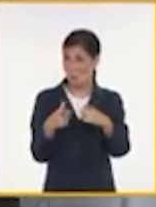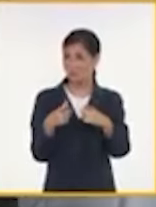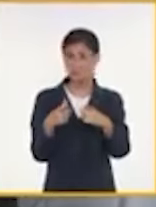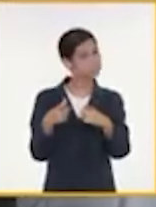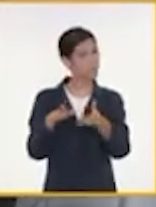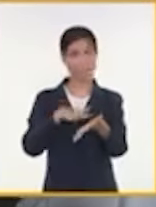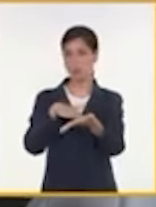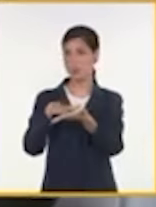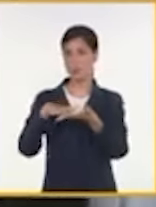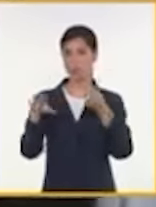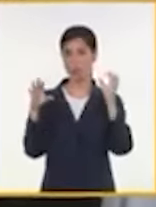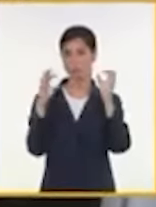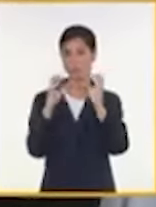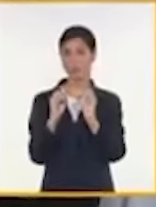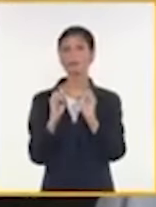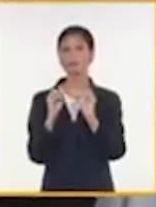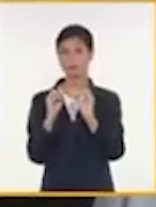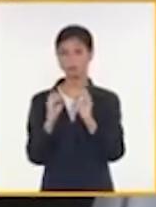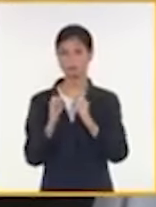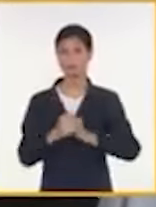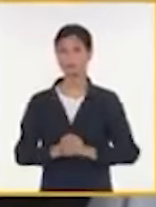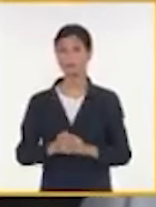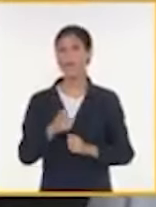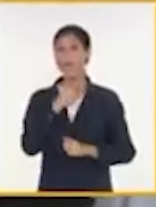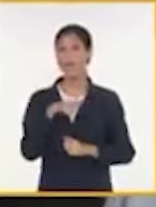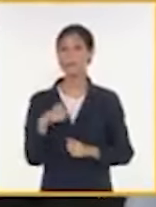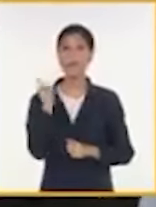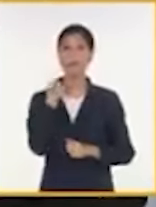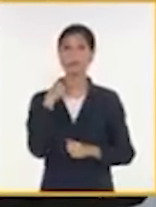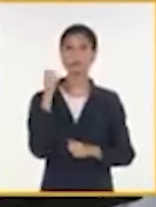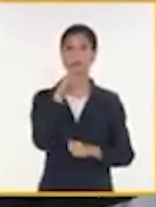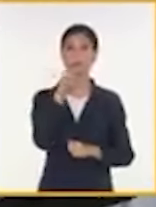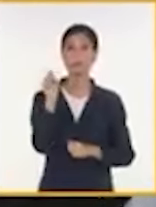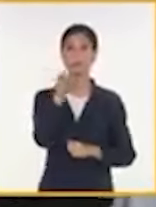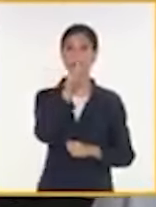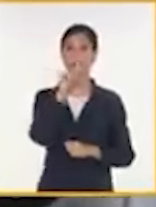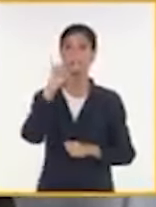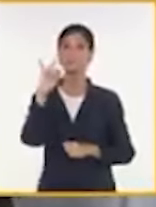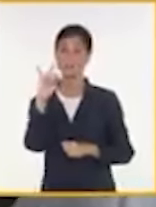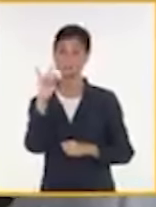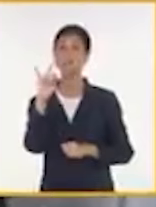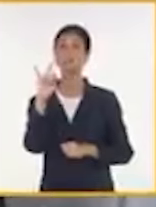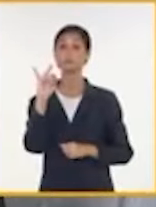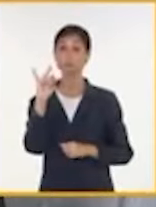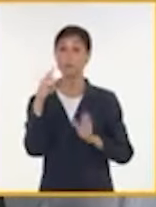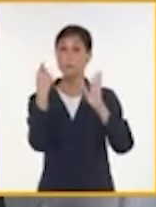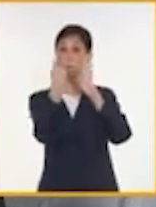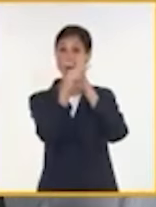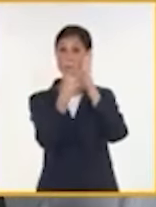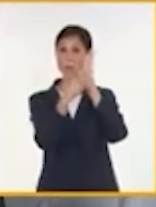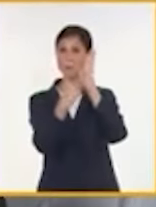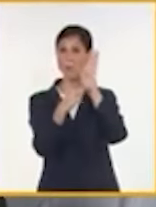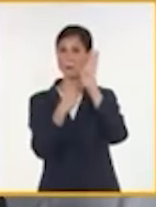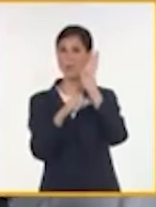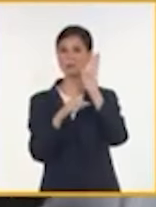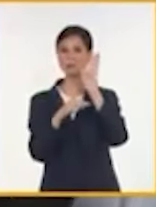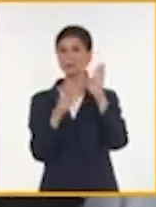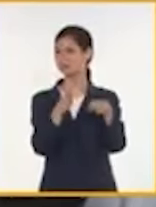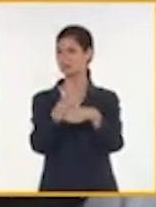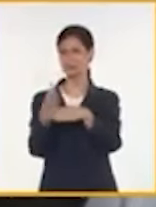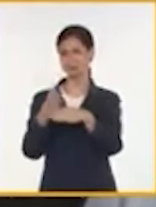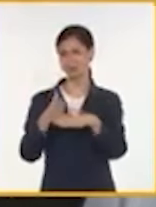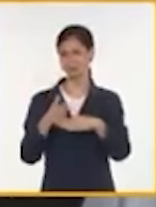entre abril y Julio del 2017 aquí se investigaron un grupo de hechos violentos de lanzamiento de artefactos